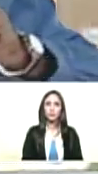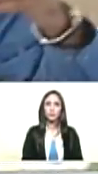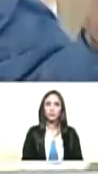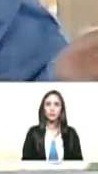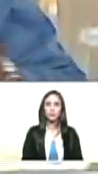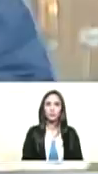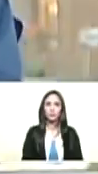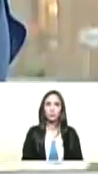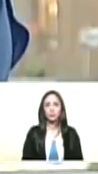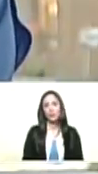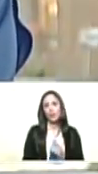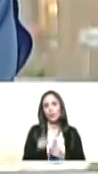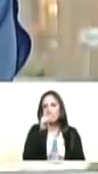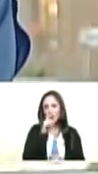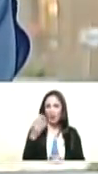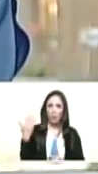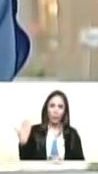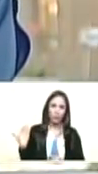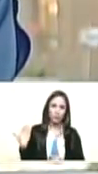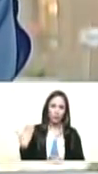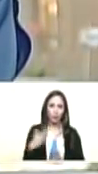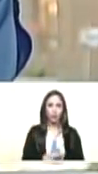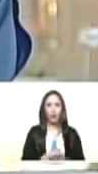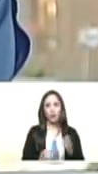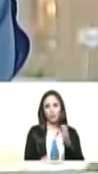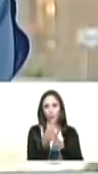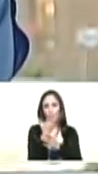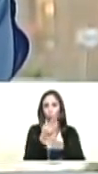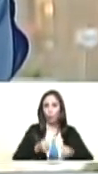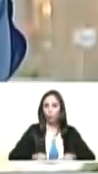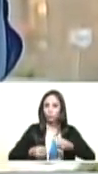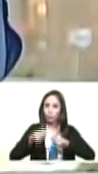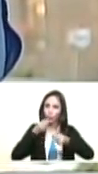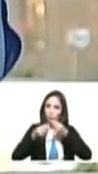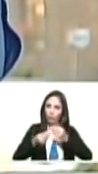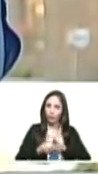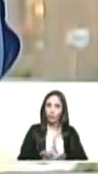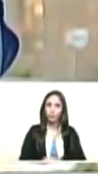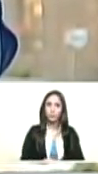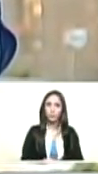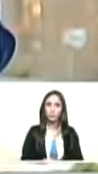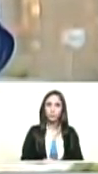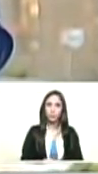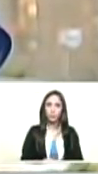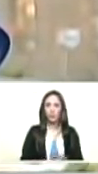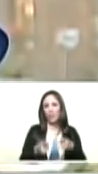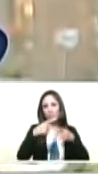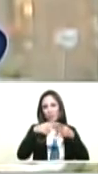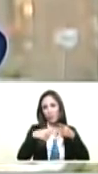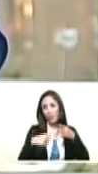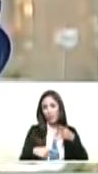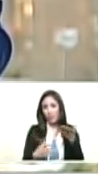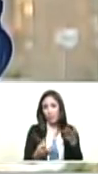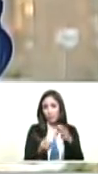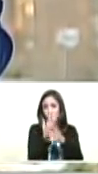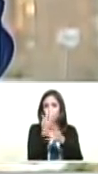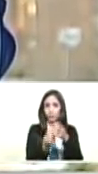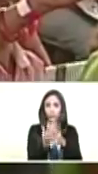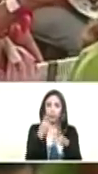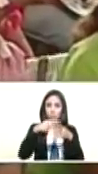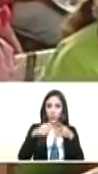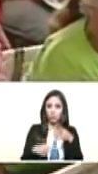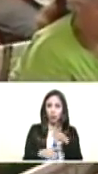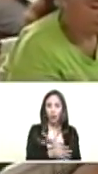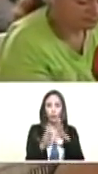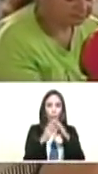Si en el 2016 nació en los CLAP la agricultura urbana, el Ministerio de Pesca y todas las iniciativas